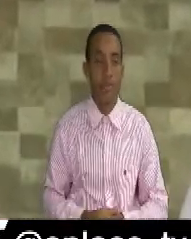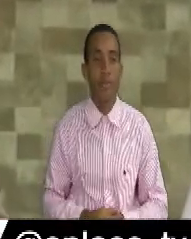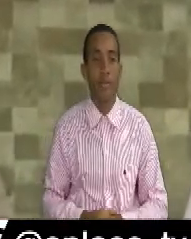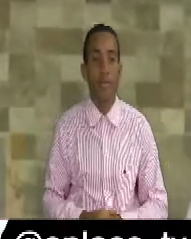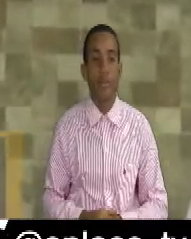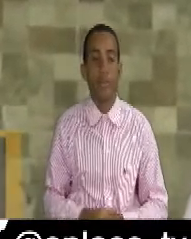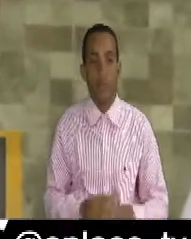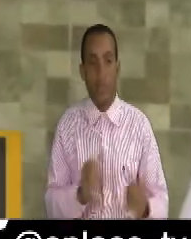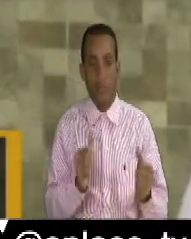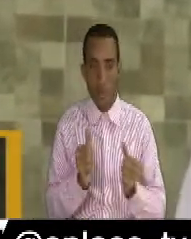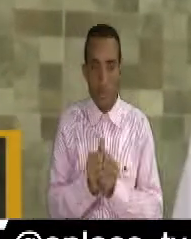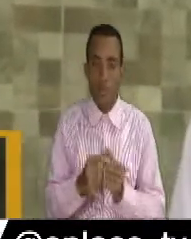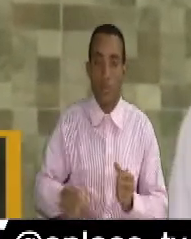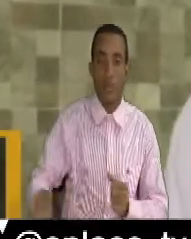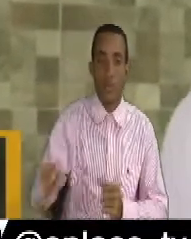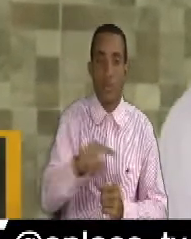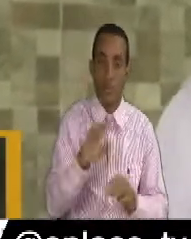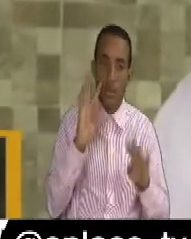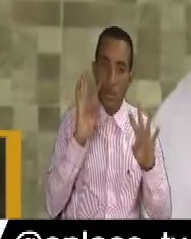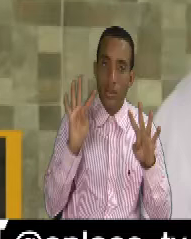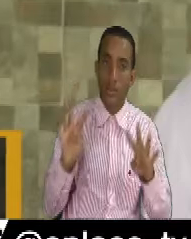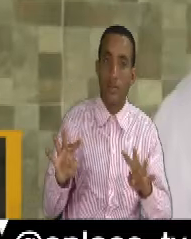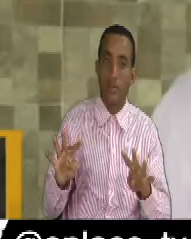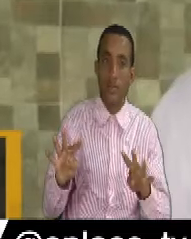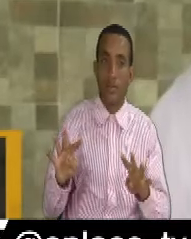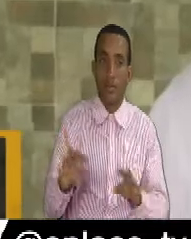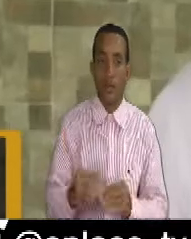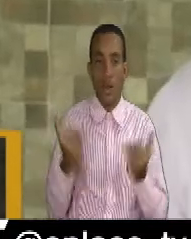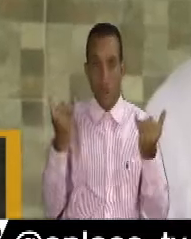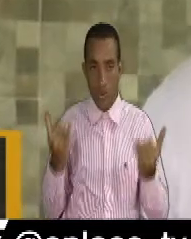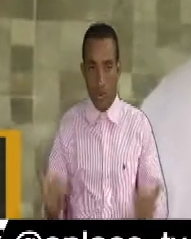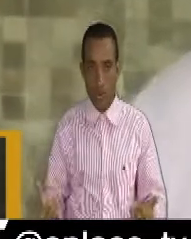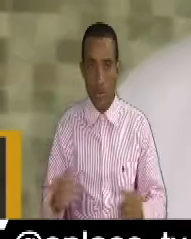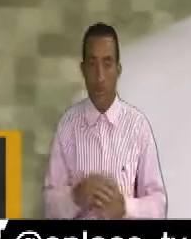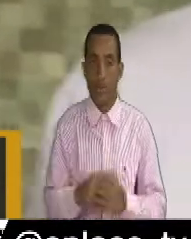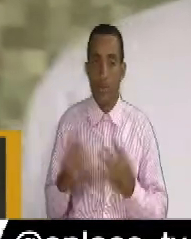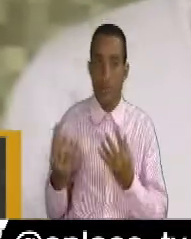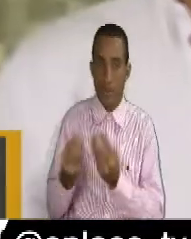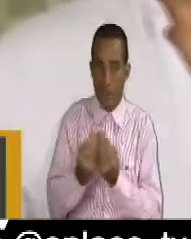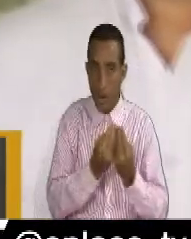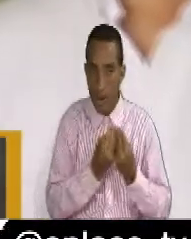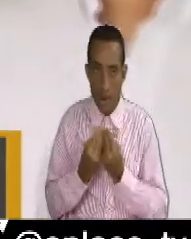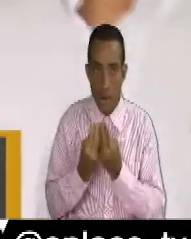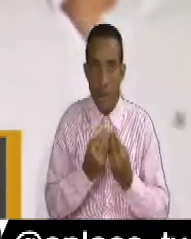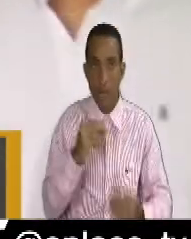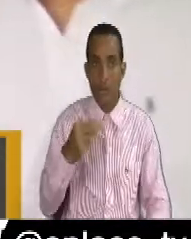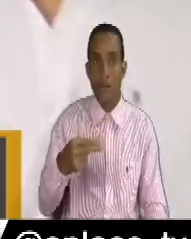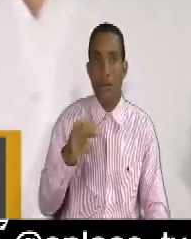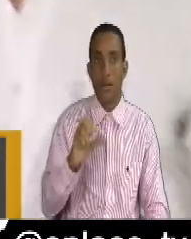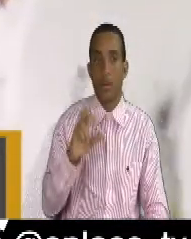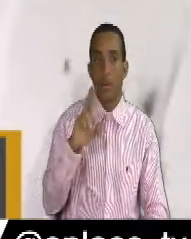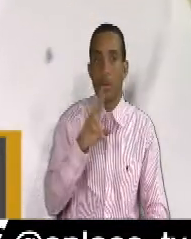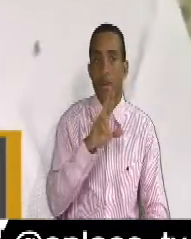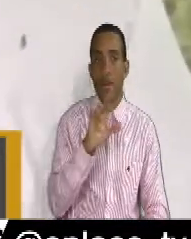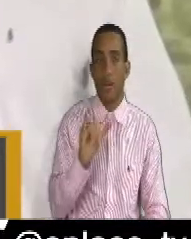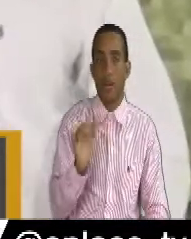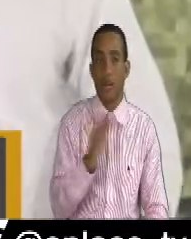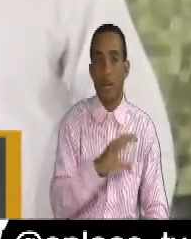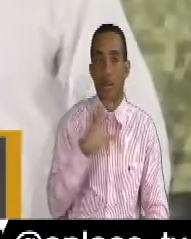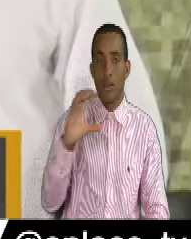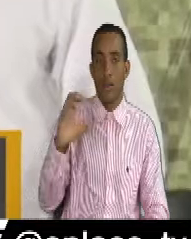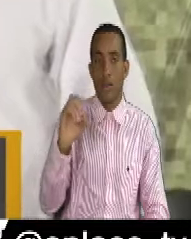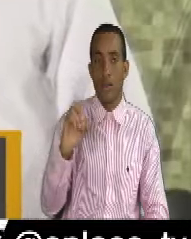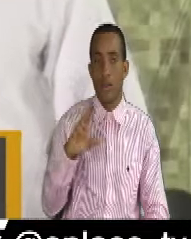compañeros en estudios, amable teleaudiencia de Enlace Noticias. A esta hora con el concejal Henry Correa, porque ha habido un debate importante en